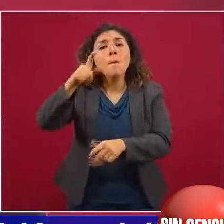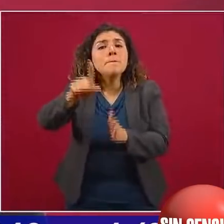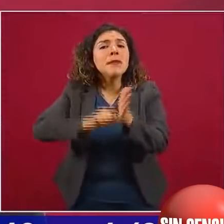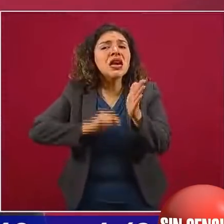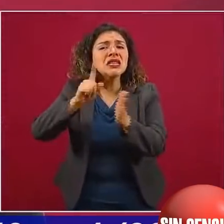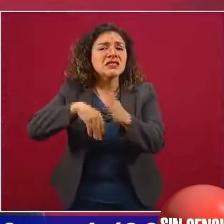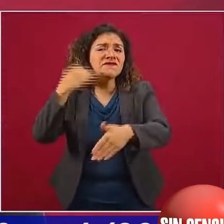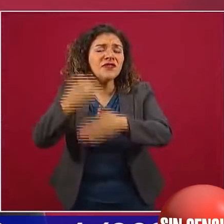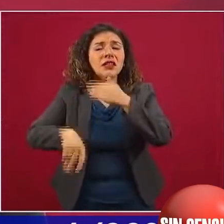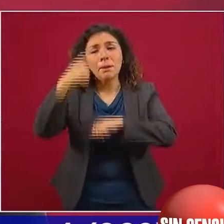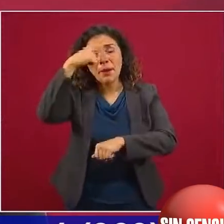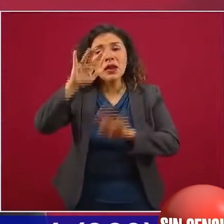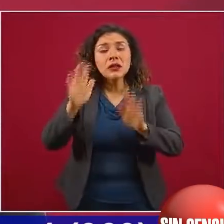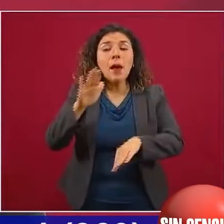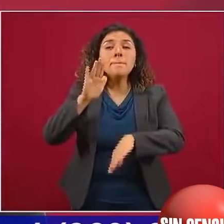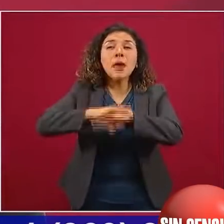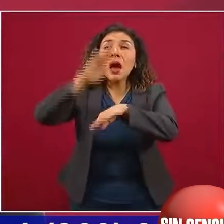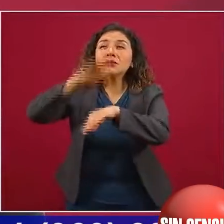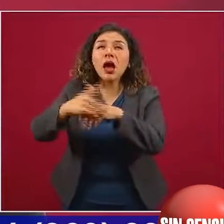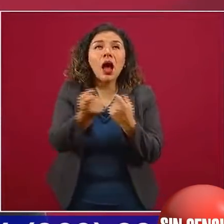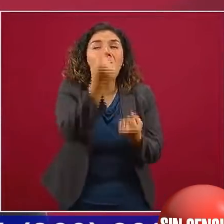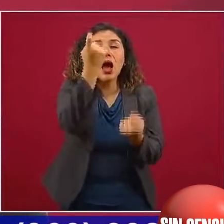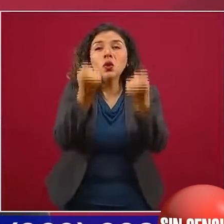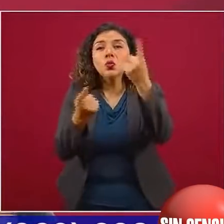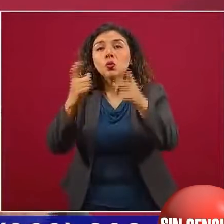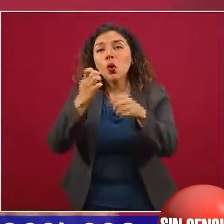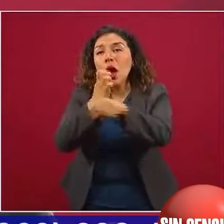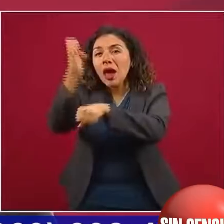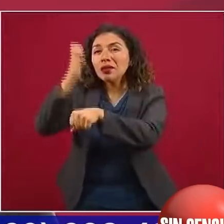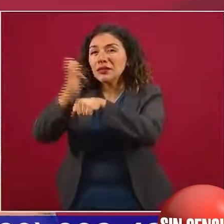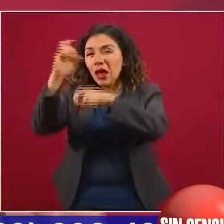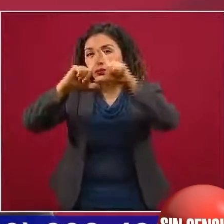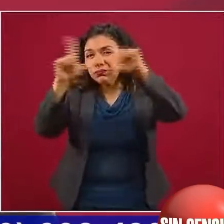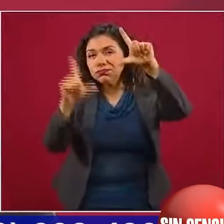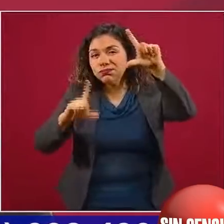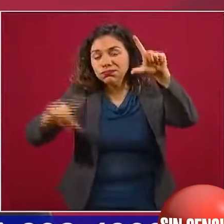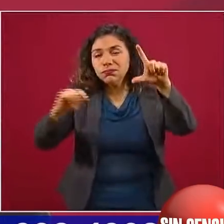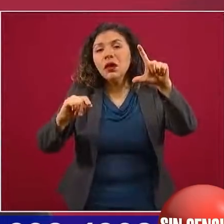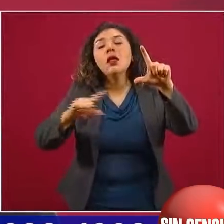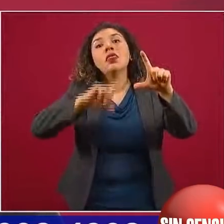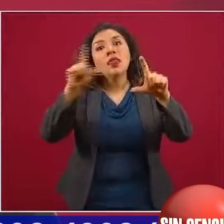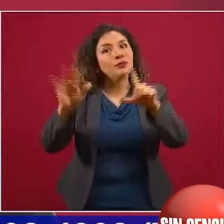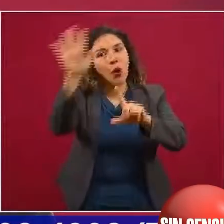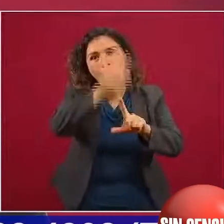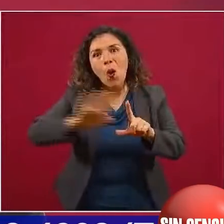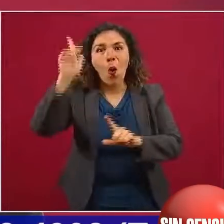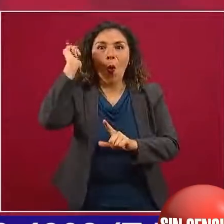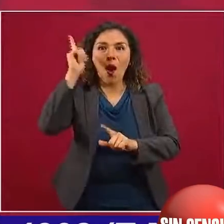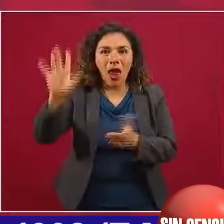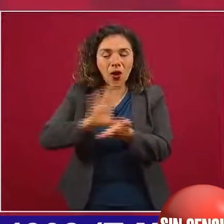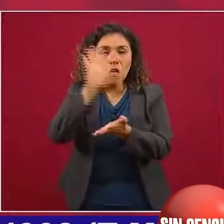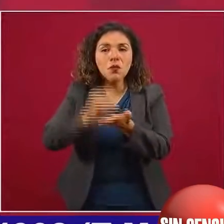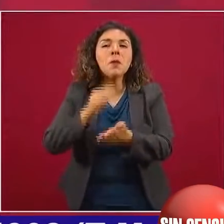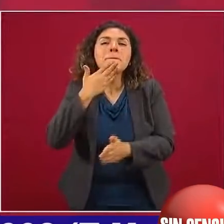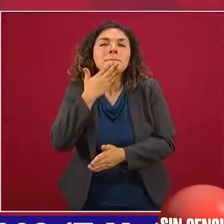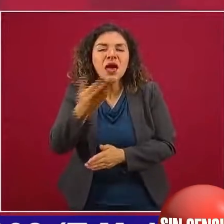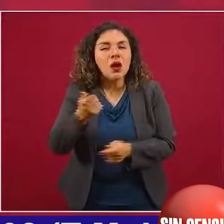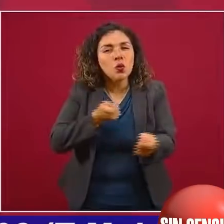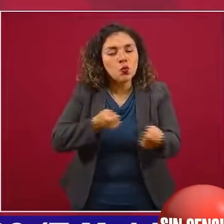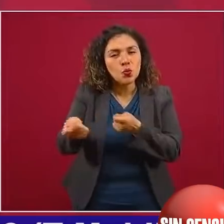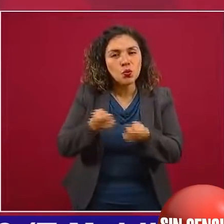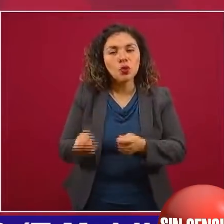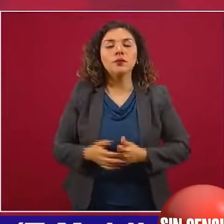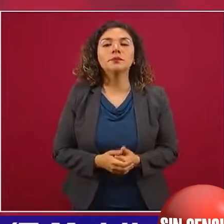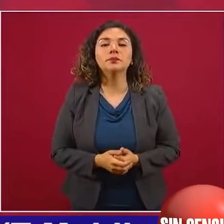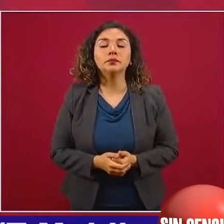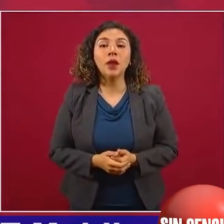que tengamos en la mayoría de los estados y posteriormente en todos un control adecuado.